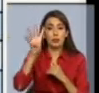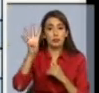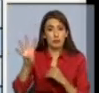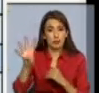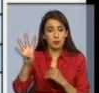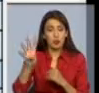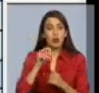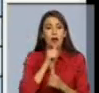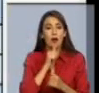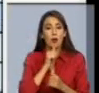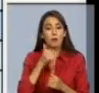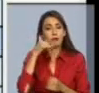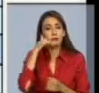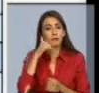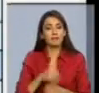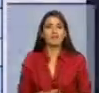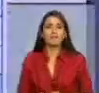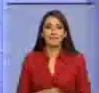1-800-24-24-24.